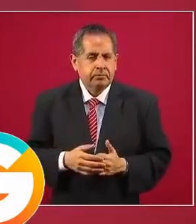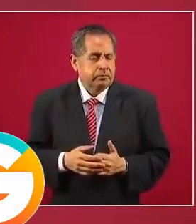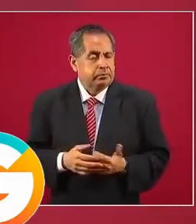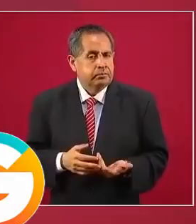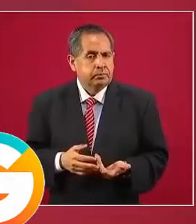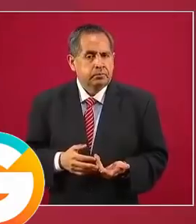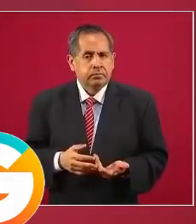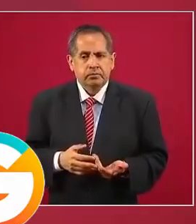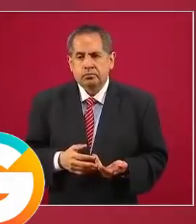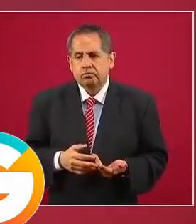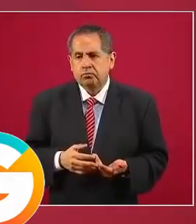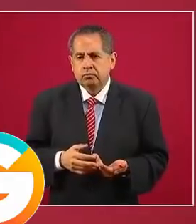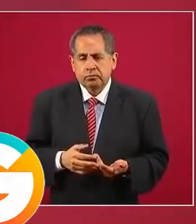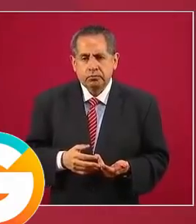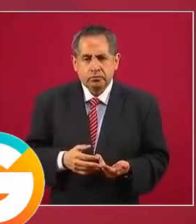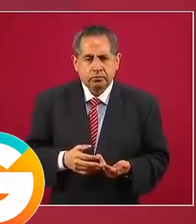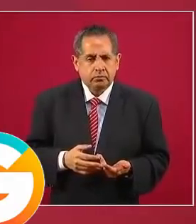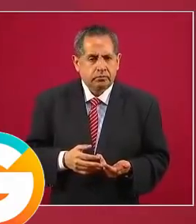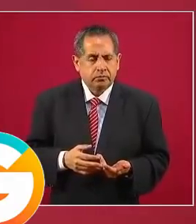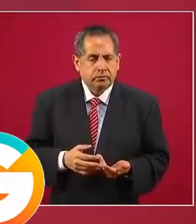el